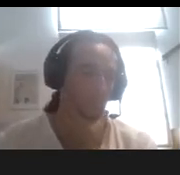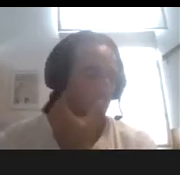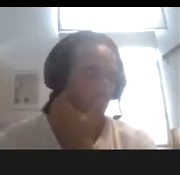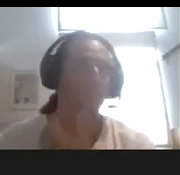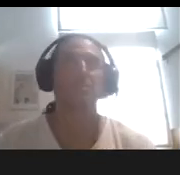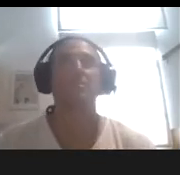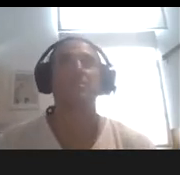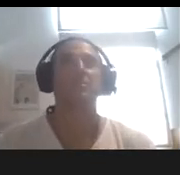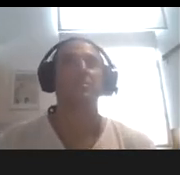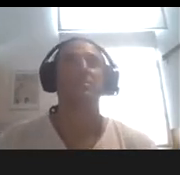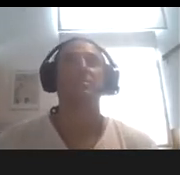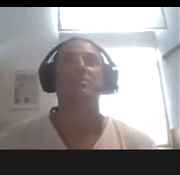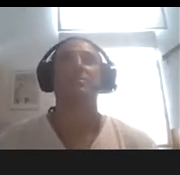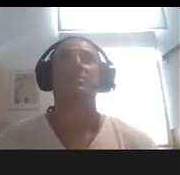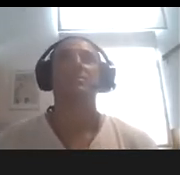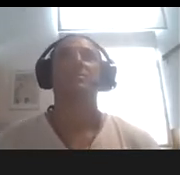Perú.